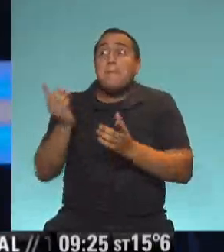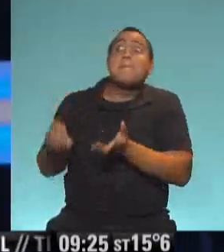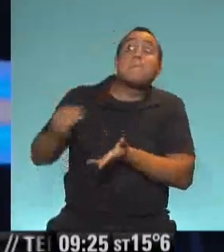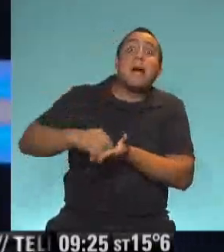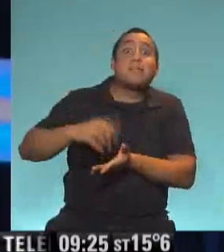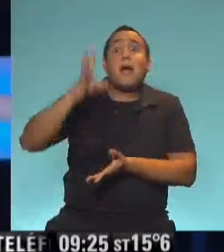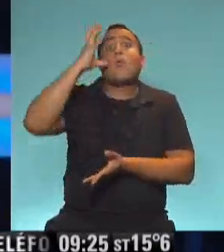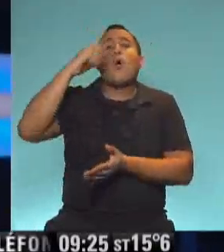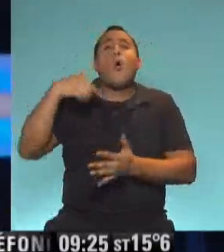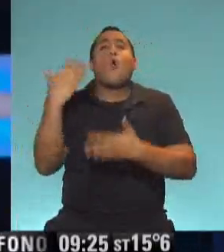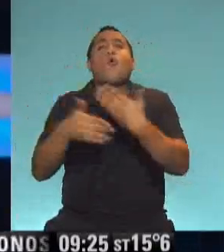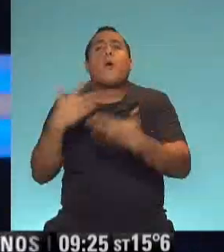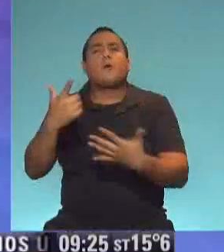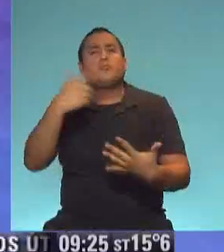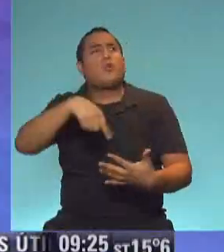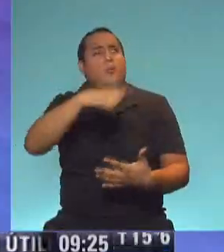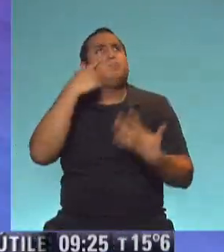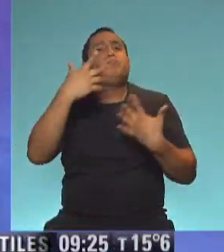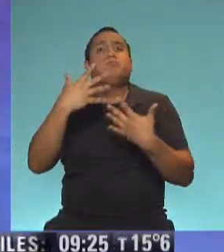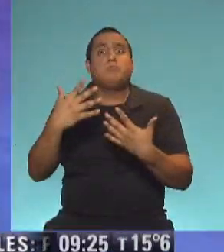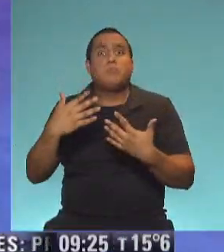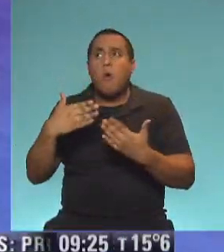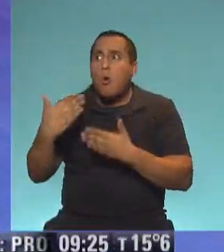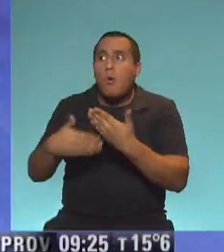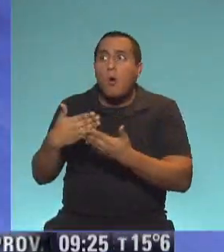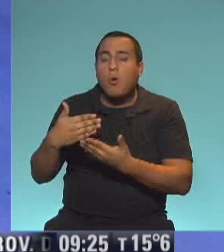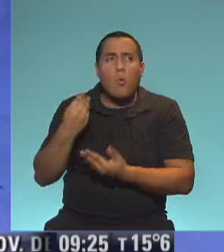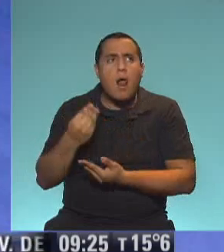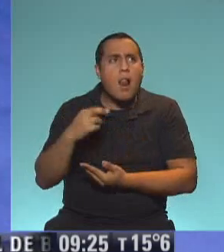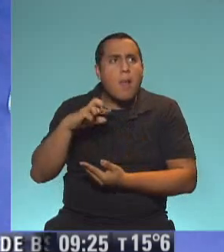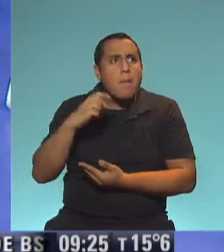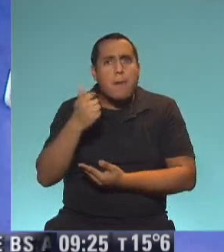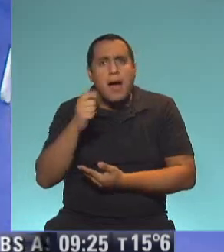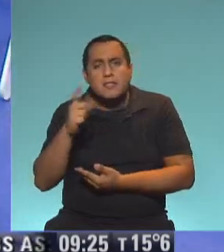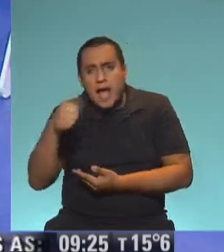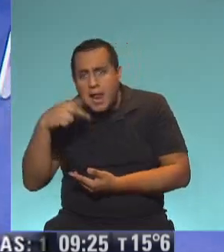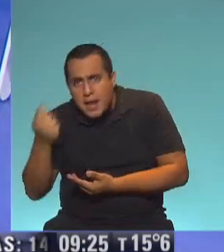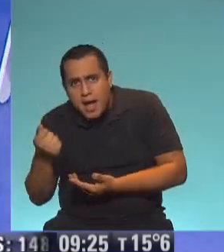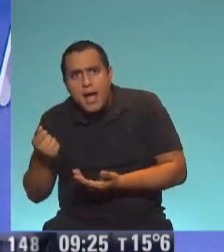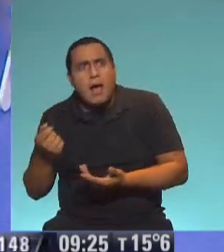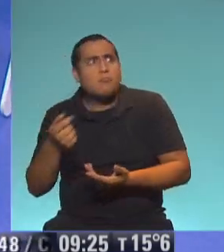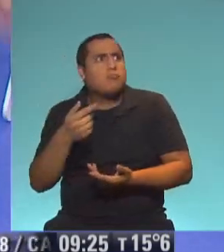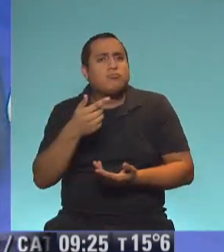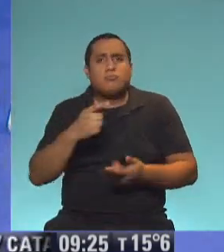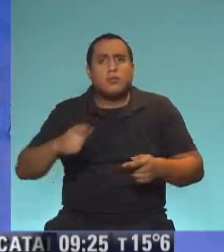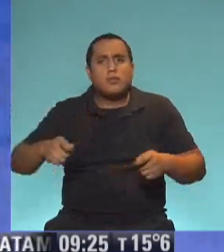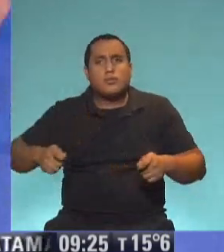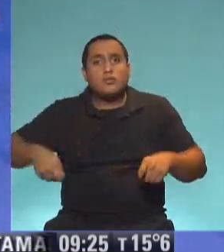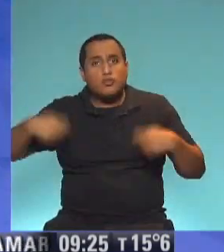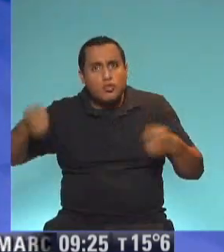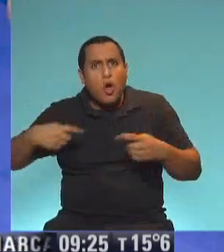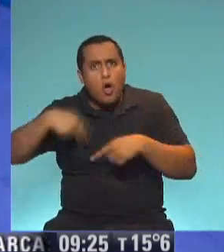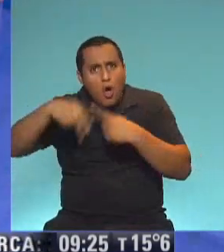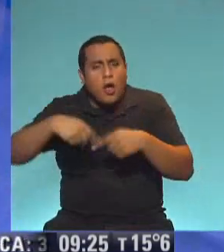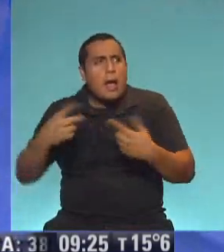tenemos juego tradicional. ¿Cuál? ¿Cuál será? ¿Cuál? La payana. ¿Cuál será el elástico? La soga. ¿Cuál es? A ver, ustedes en